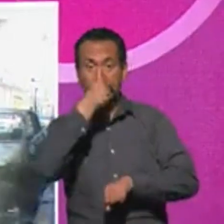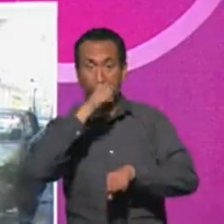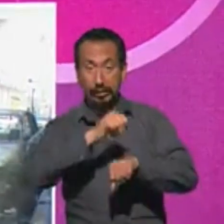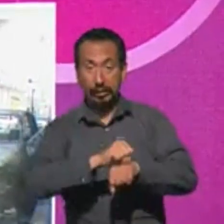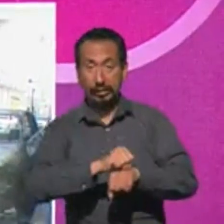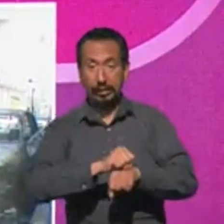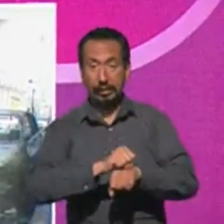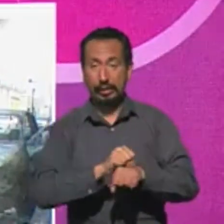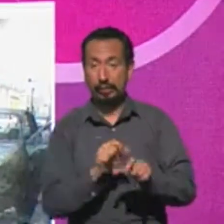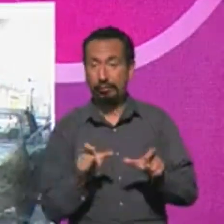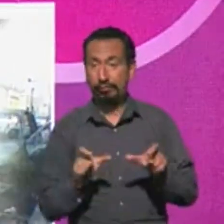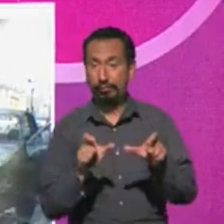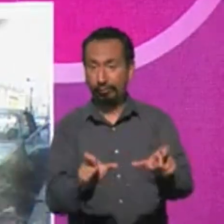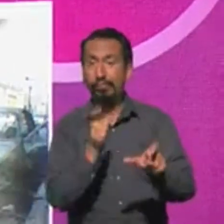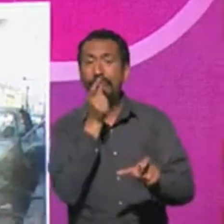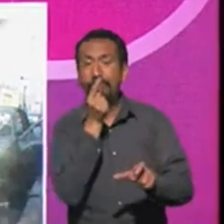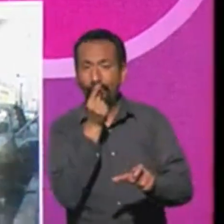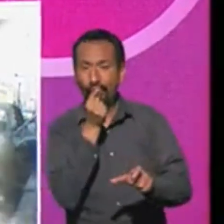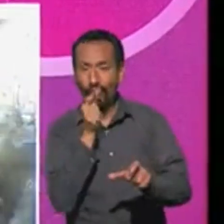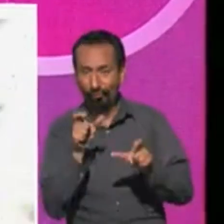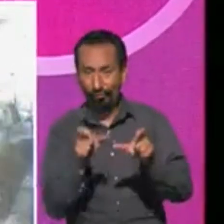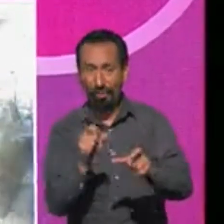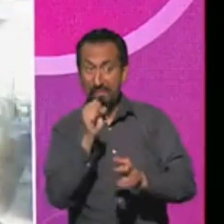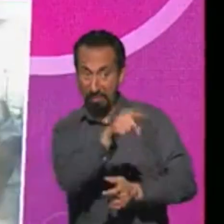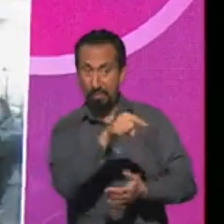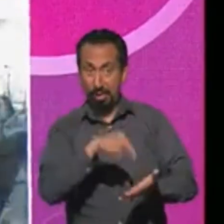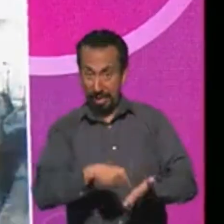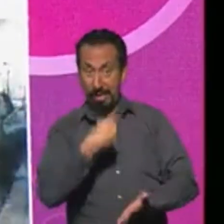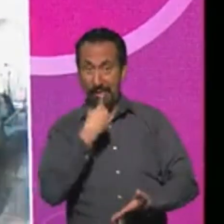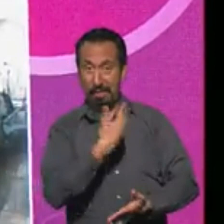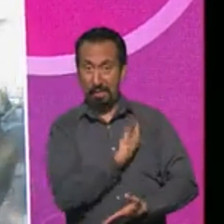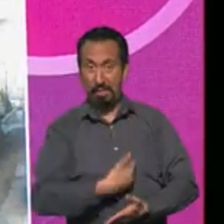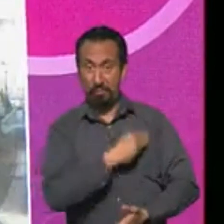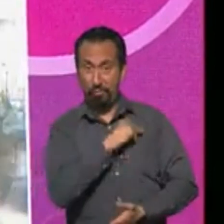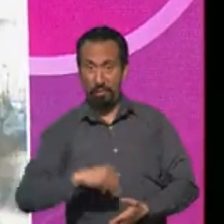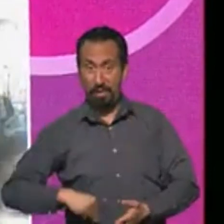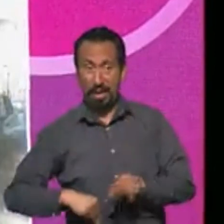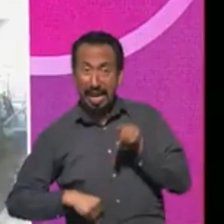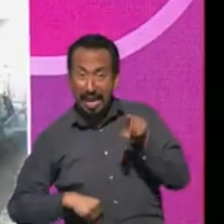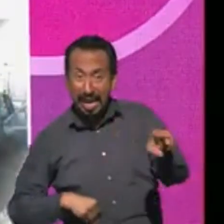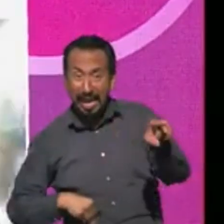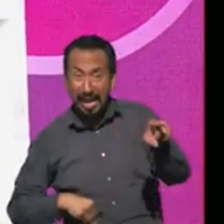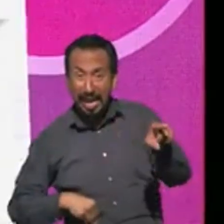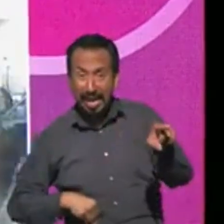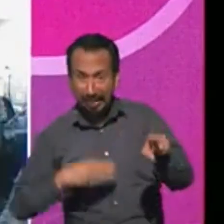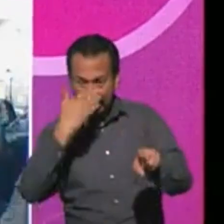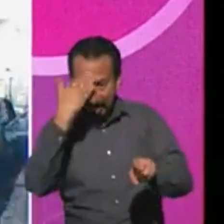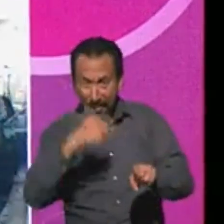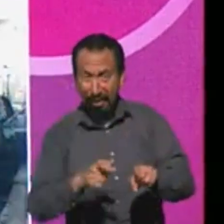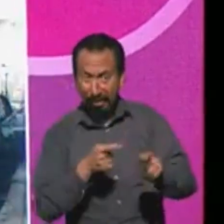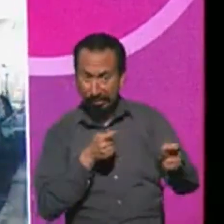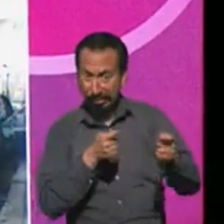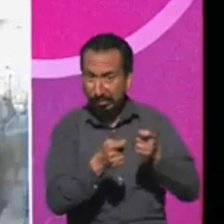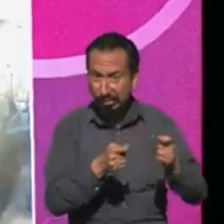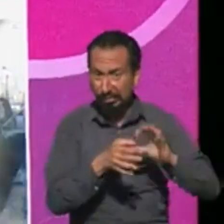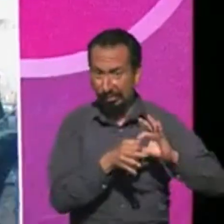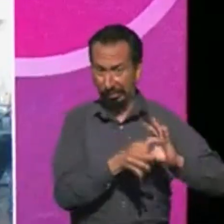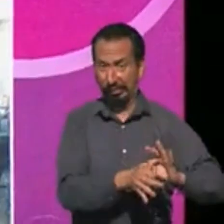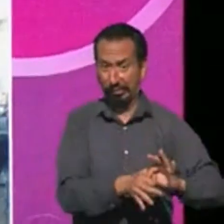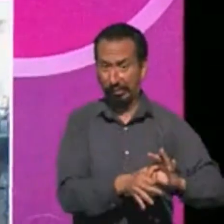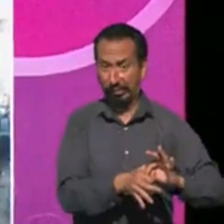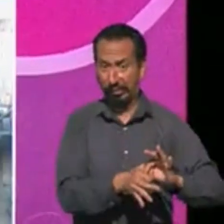seguridad de la presidencia municipal de Celaya no tiene coordinación con el secretario de